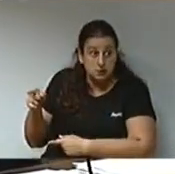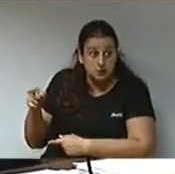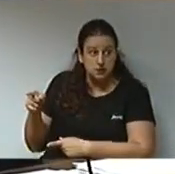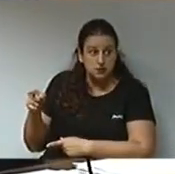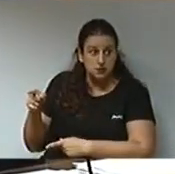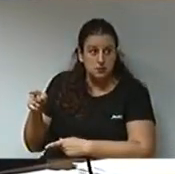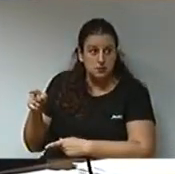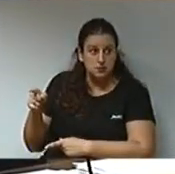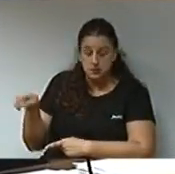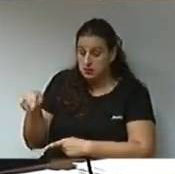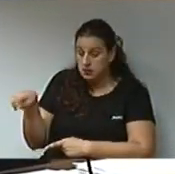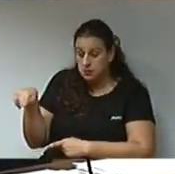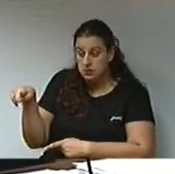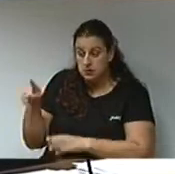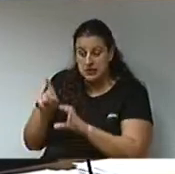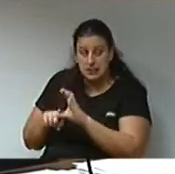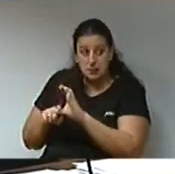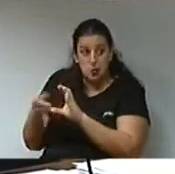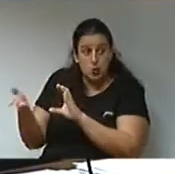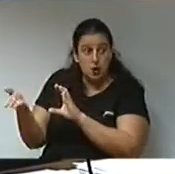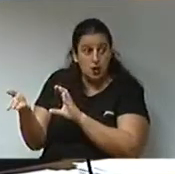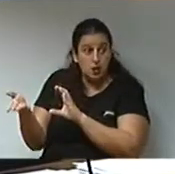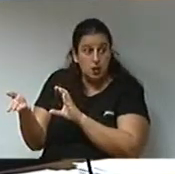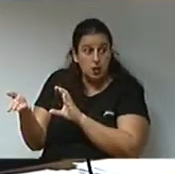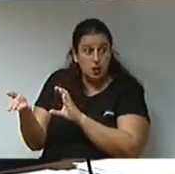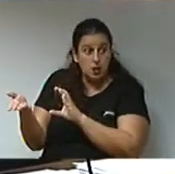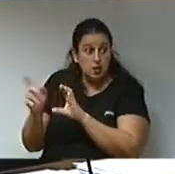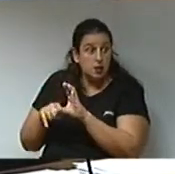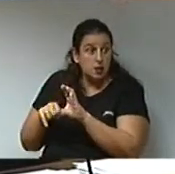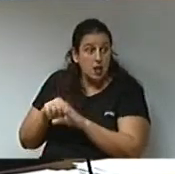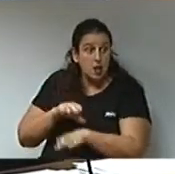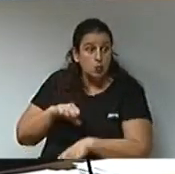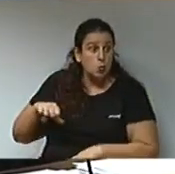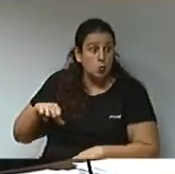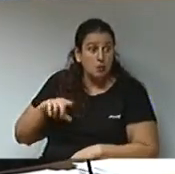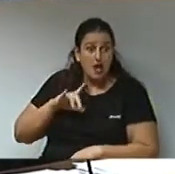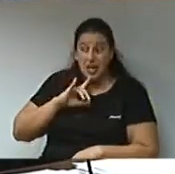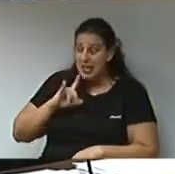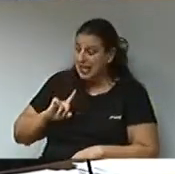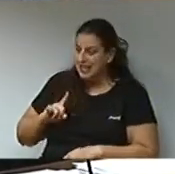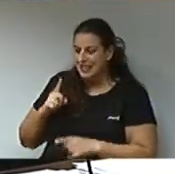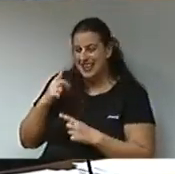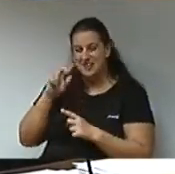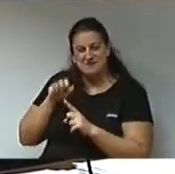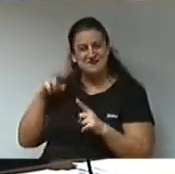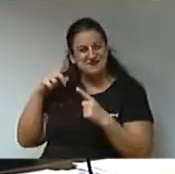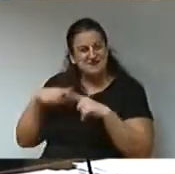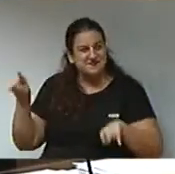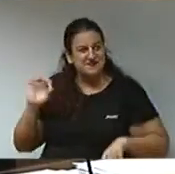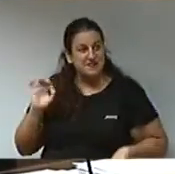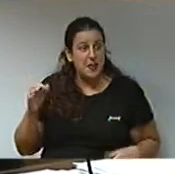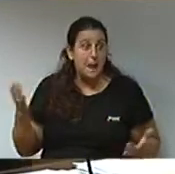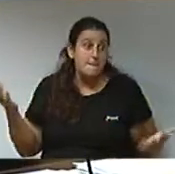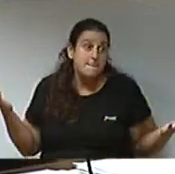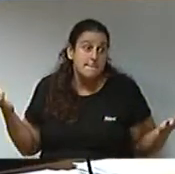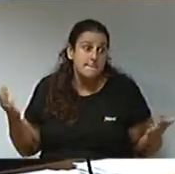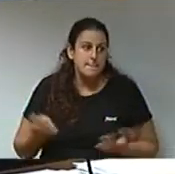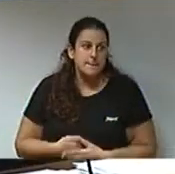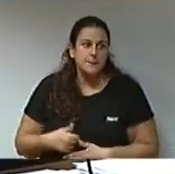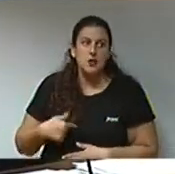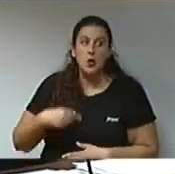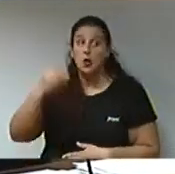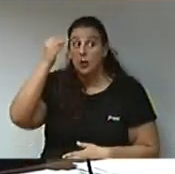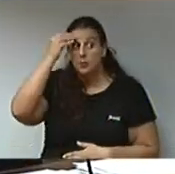eso no, ya no, no la autonomía energética ya se ve de otra manera, ¿no? Bueno, yo creo